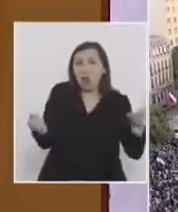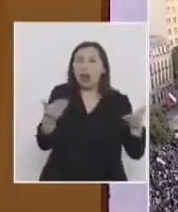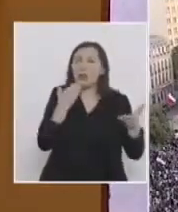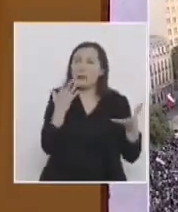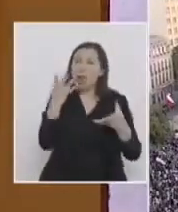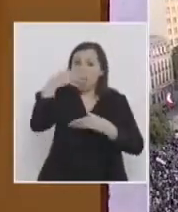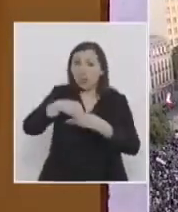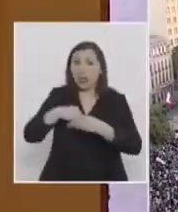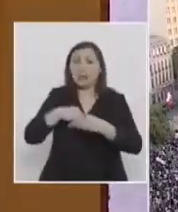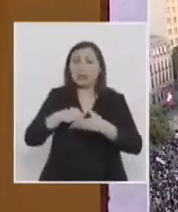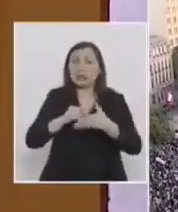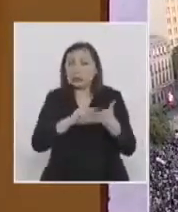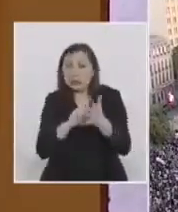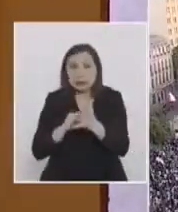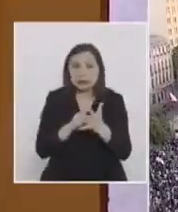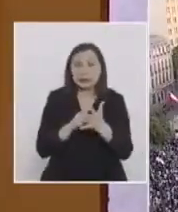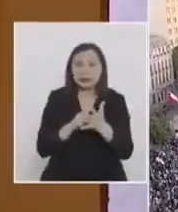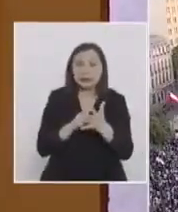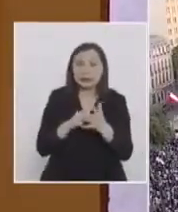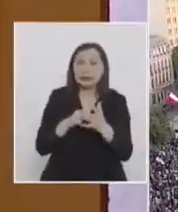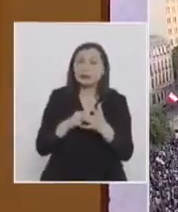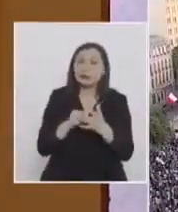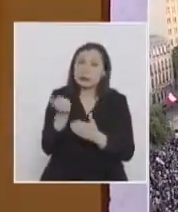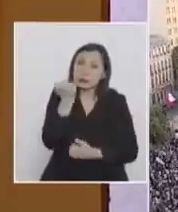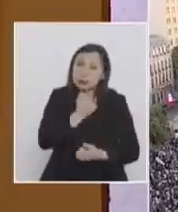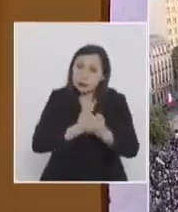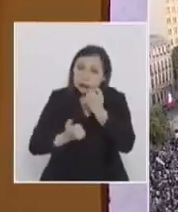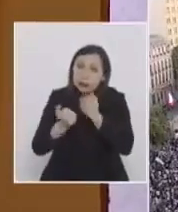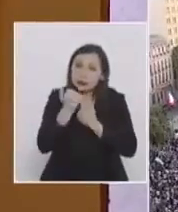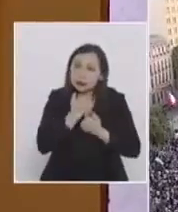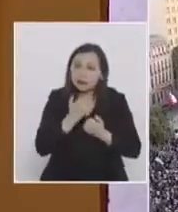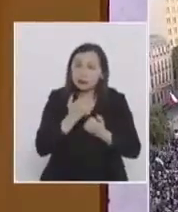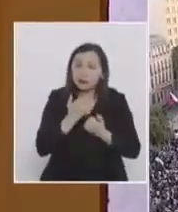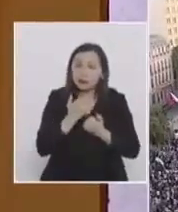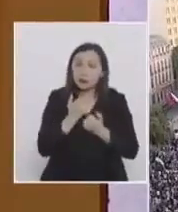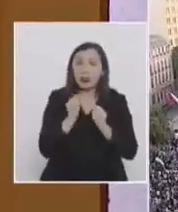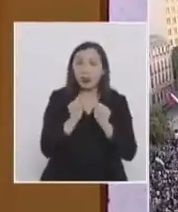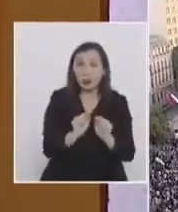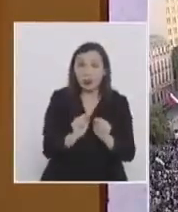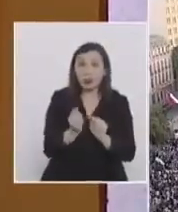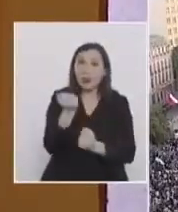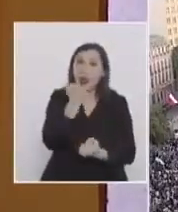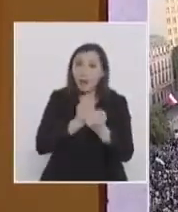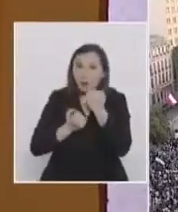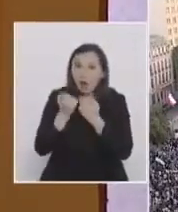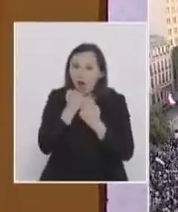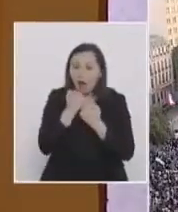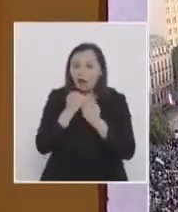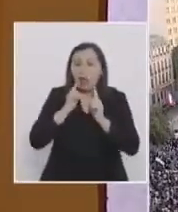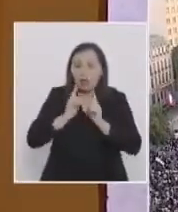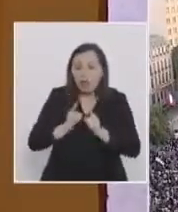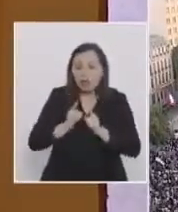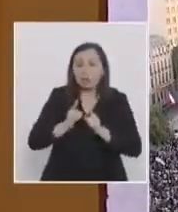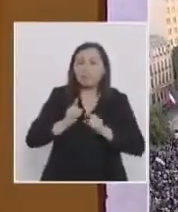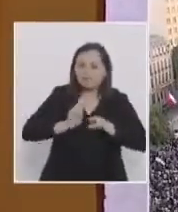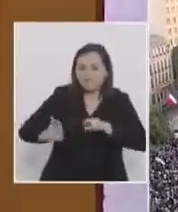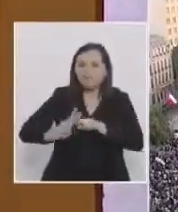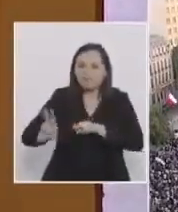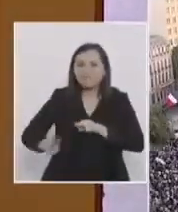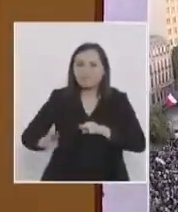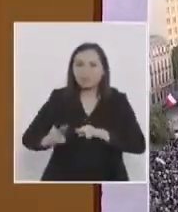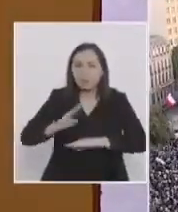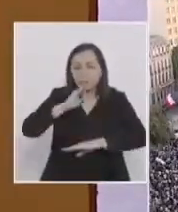internas, que cometeremos errores y que esos errores los deberemos enmendar